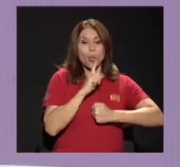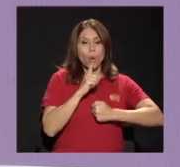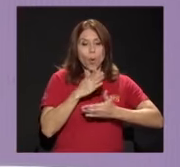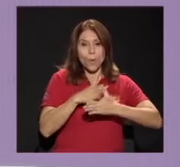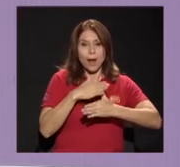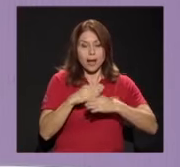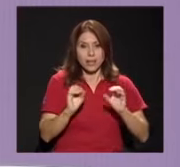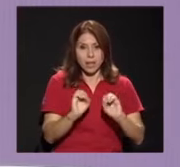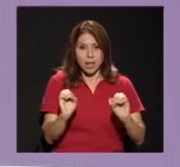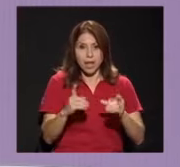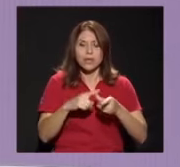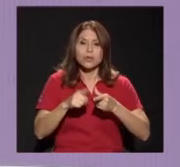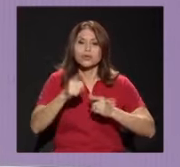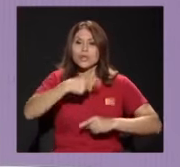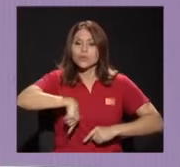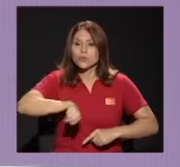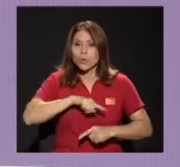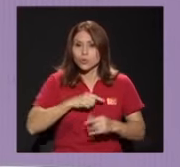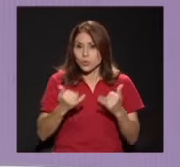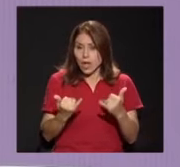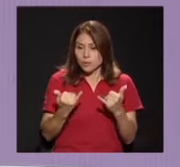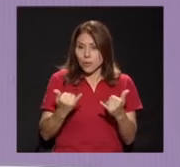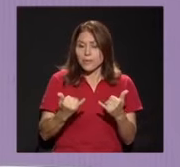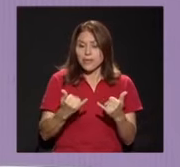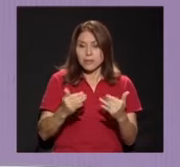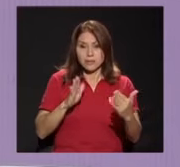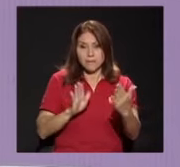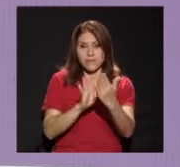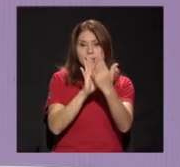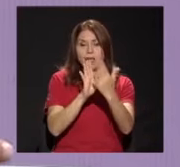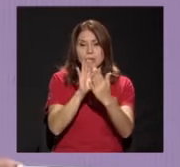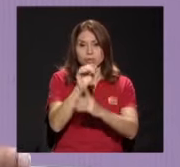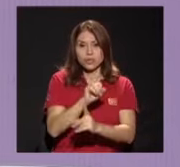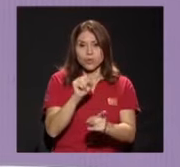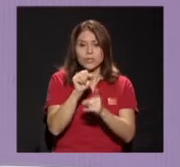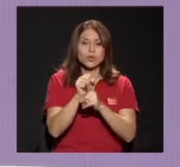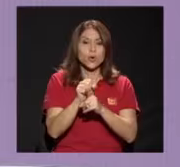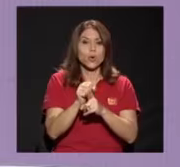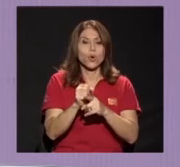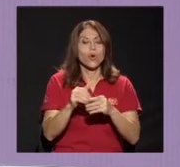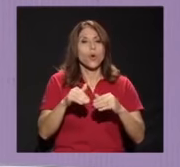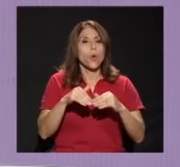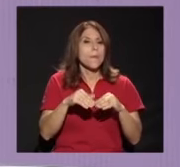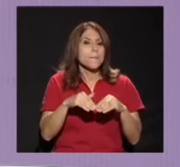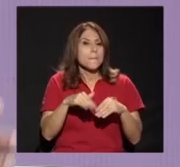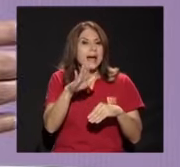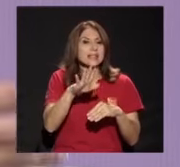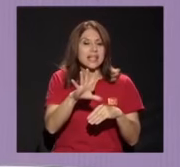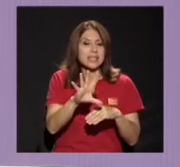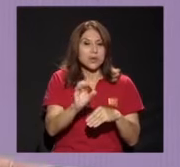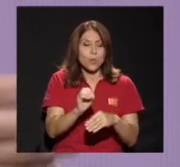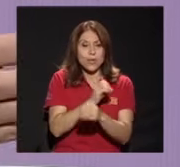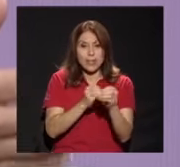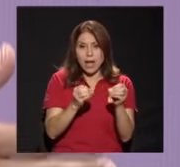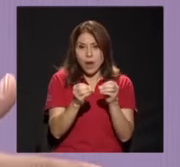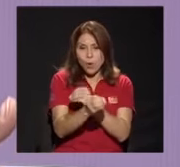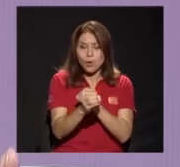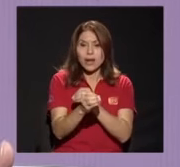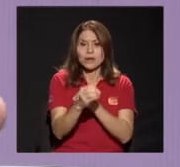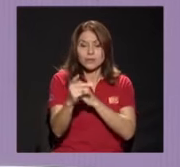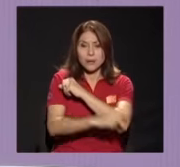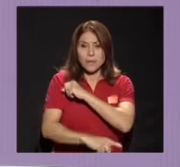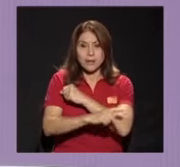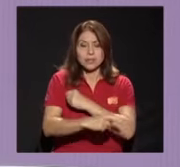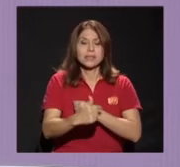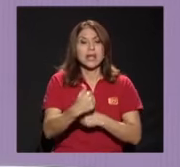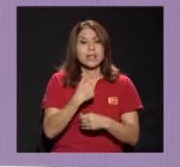enfrentamos precisamente a que actualmente, pues más de 50 órganos del país tienen competencias y